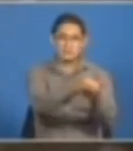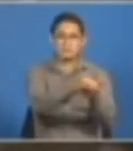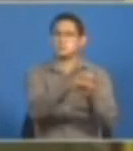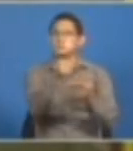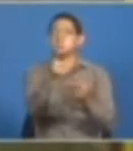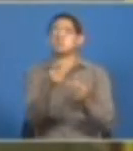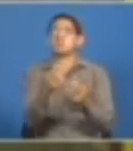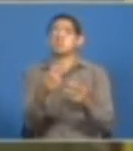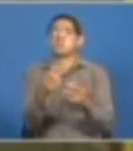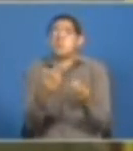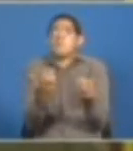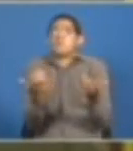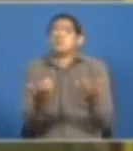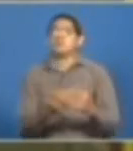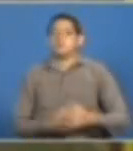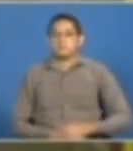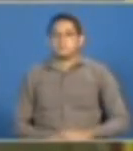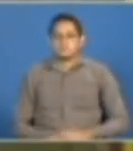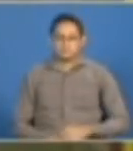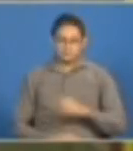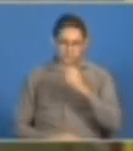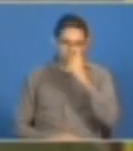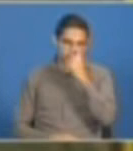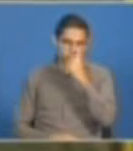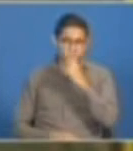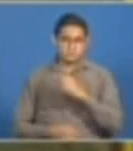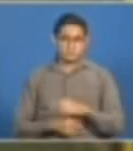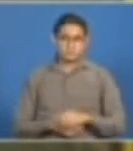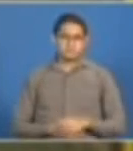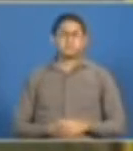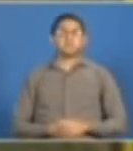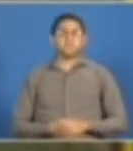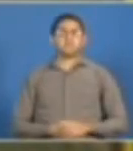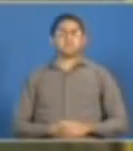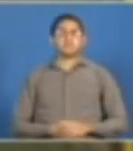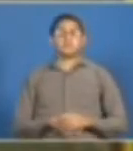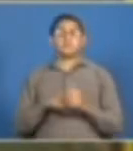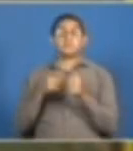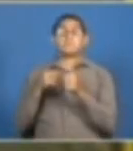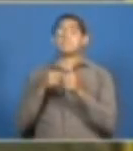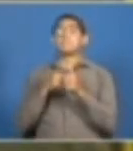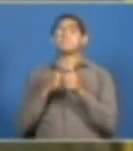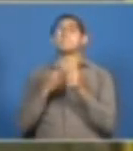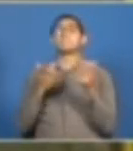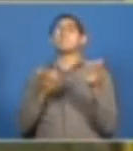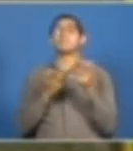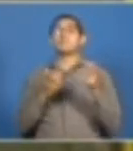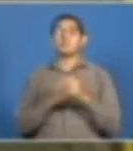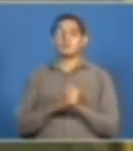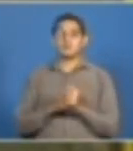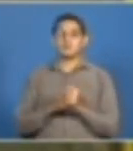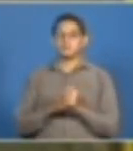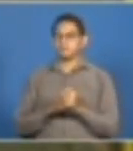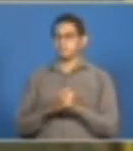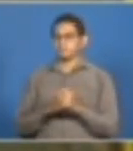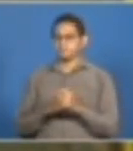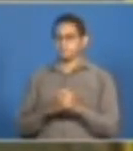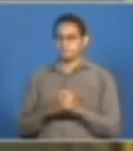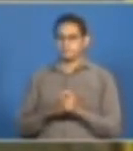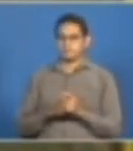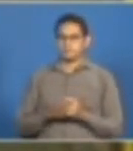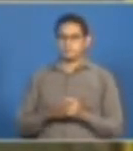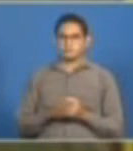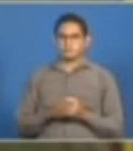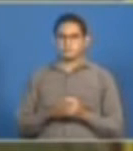haría? Lo primero es que vamos a agrupar y a integrar toda nuestra